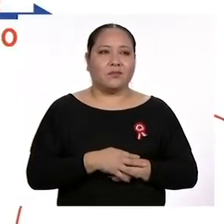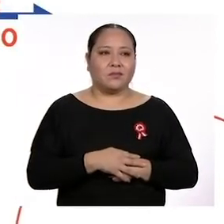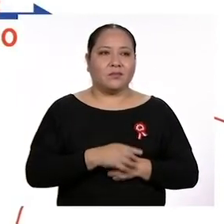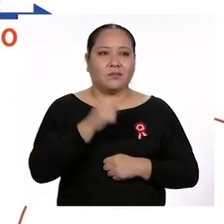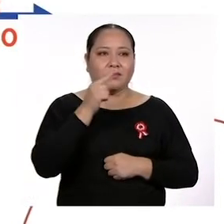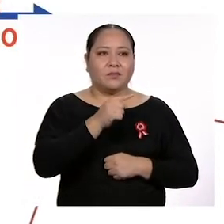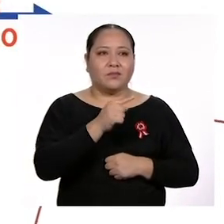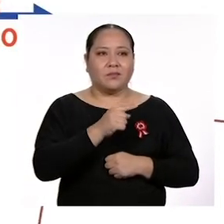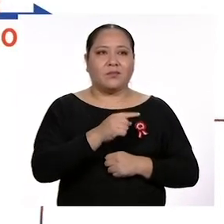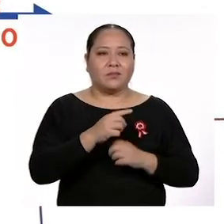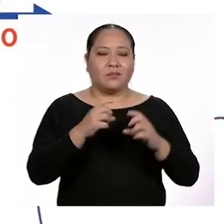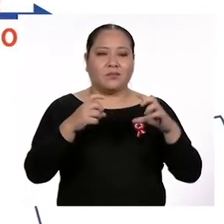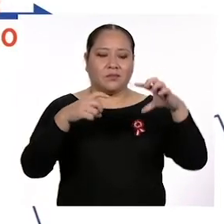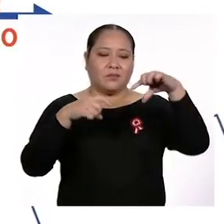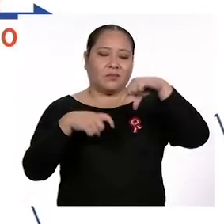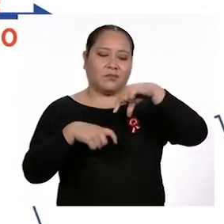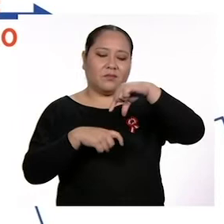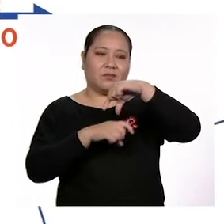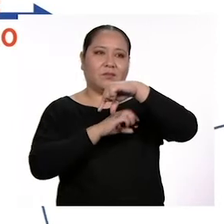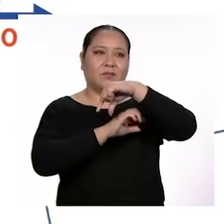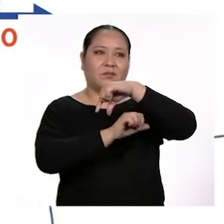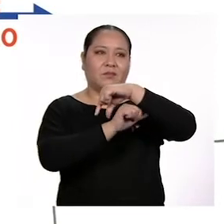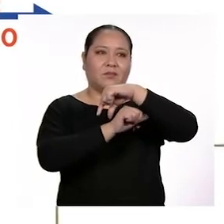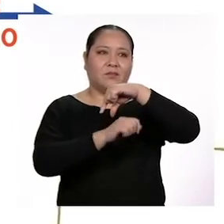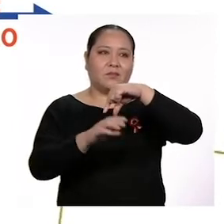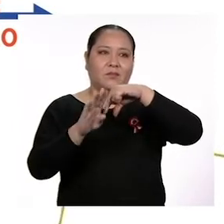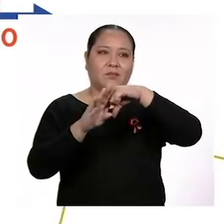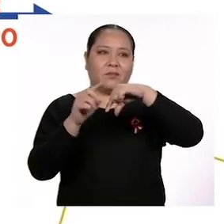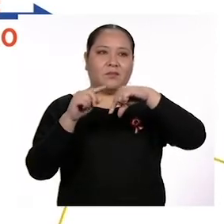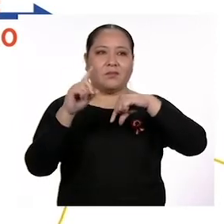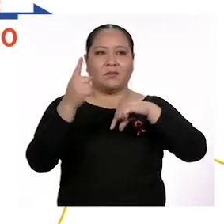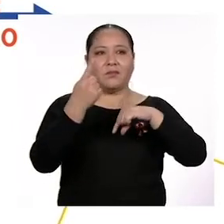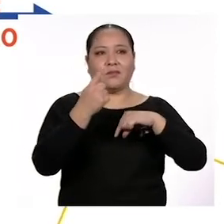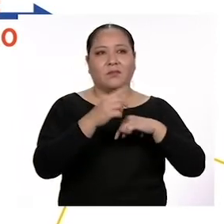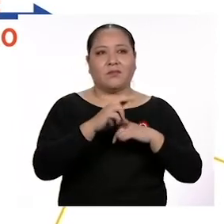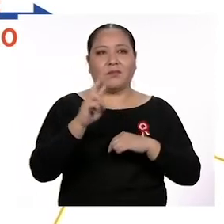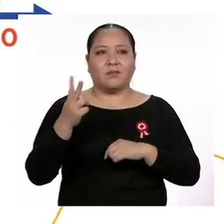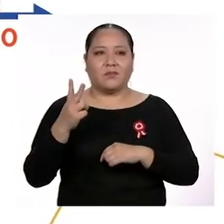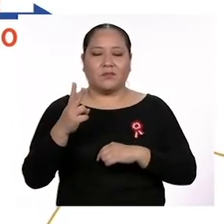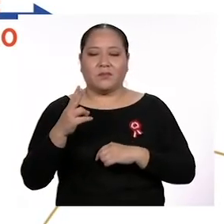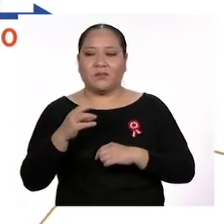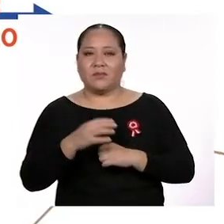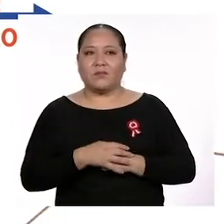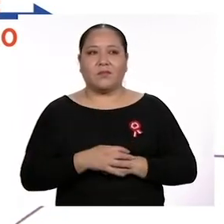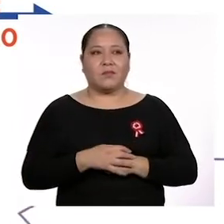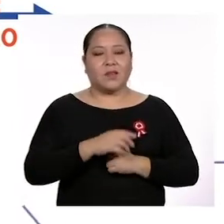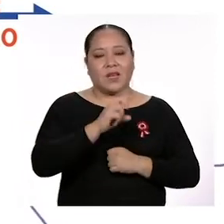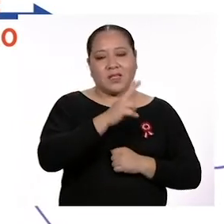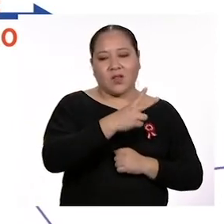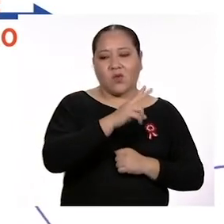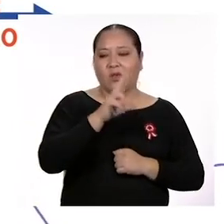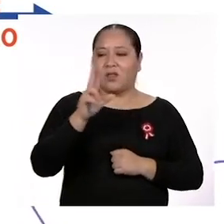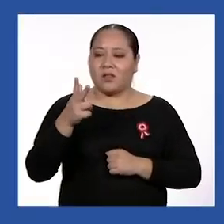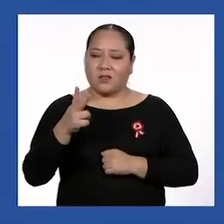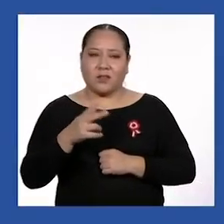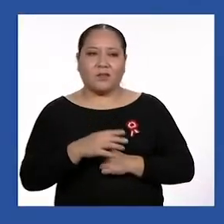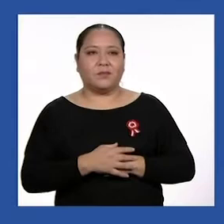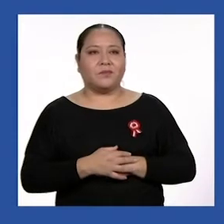Y estas son las intersecciones de intervalos en el primer y segundo partido y la otra en el segundo y tercer